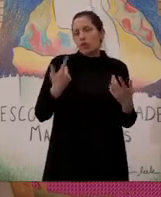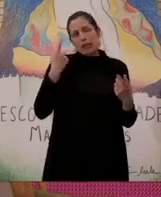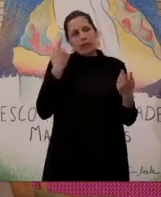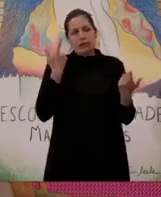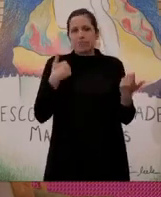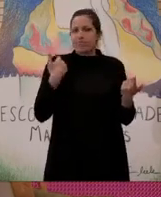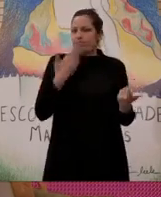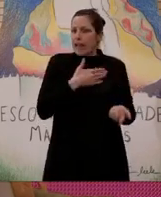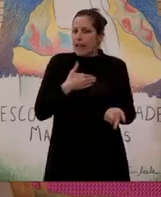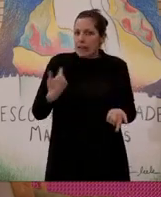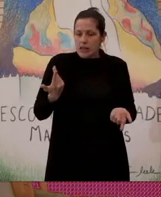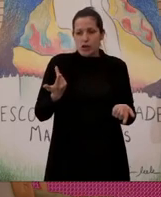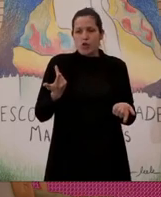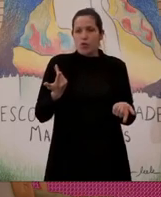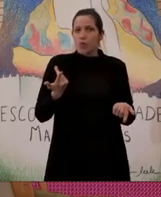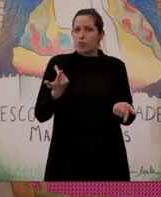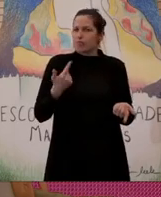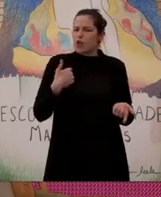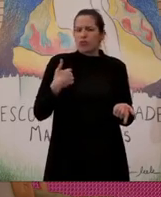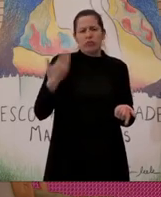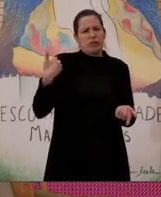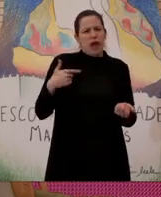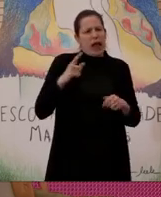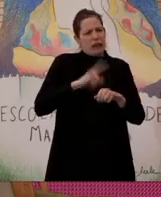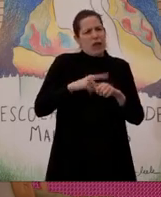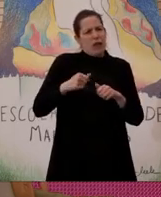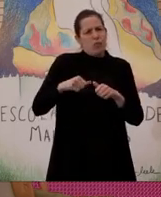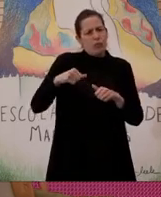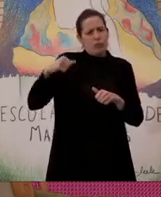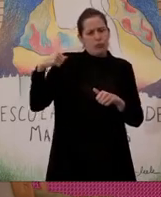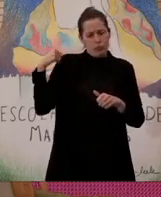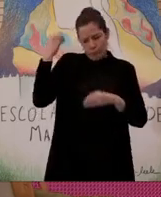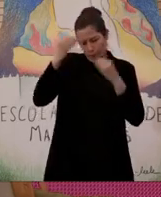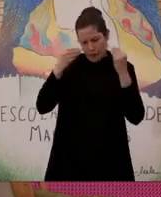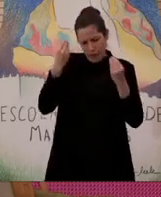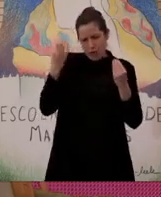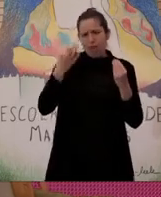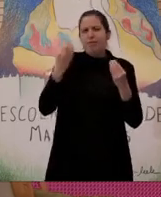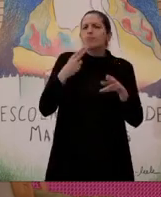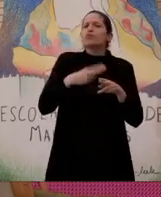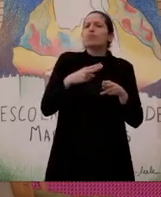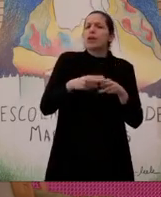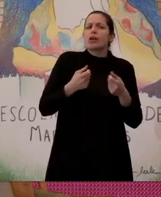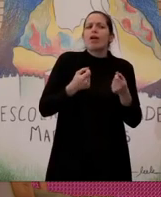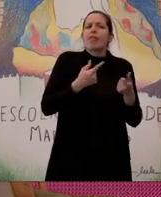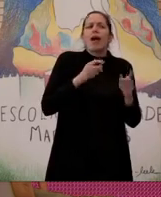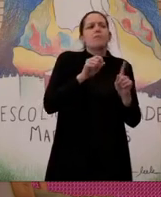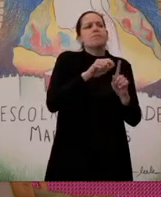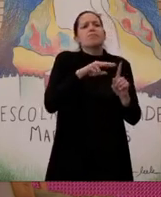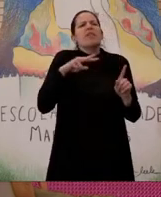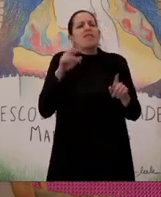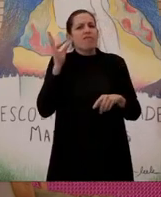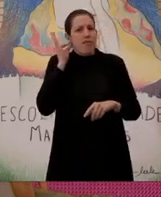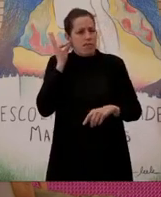que por lo menos eu también llevo pensando tiempo yo creo que hay que feminizar a política en un sentido de entenderla así como estamos